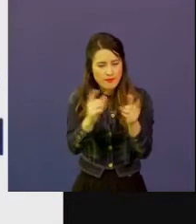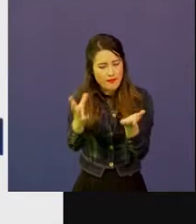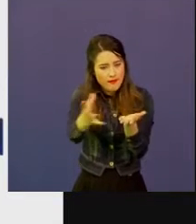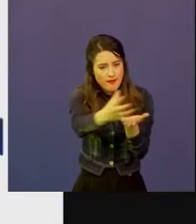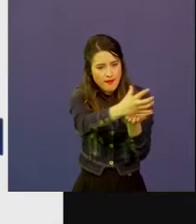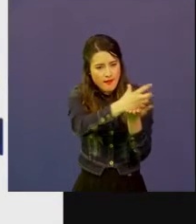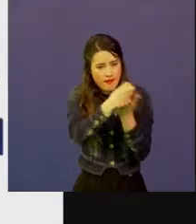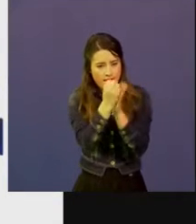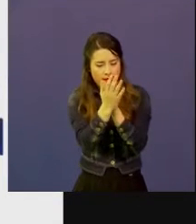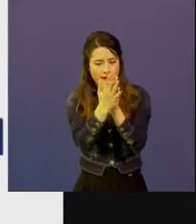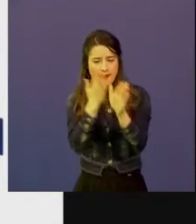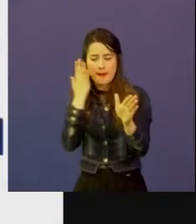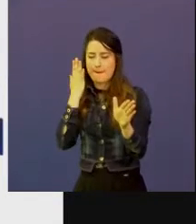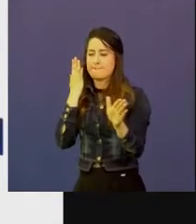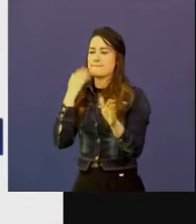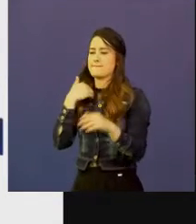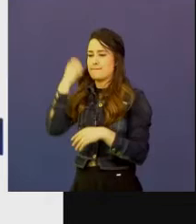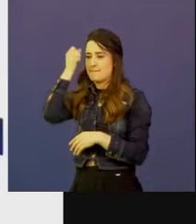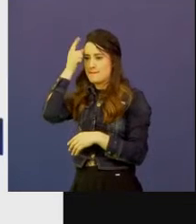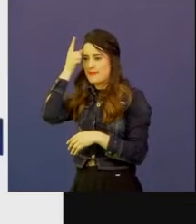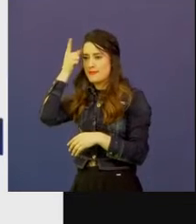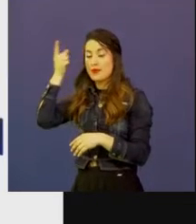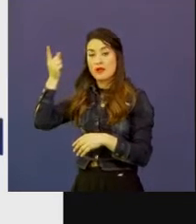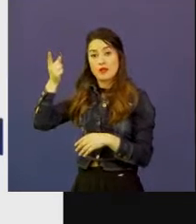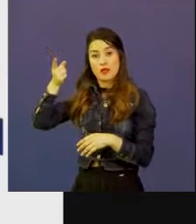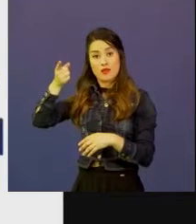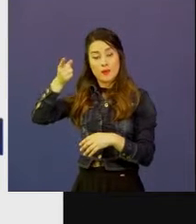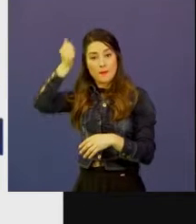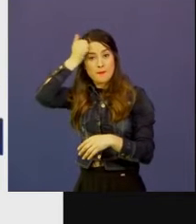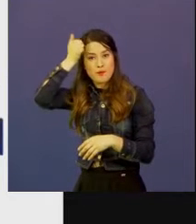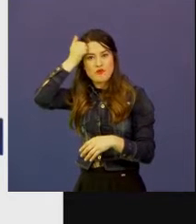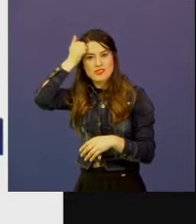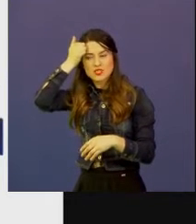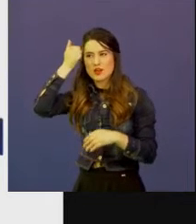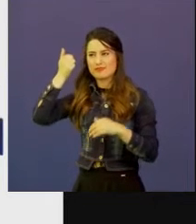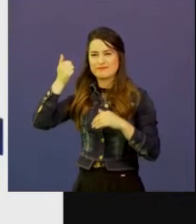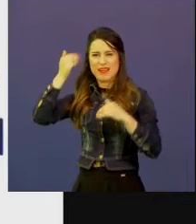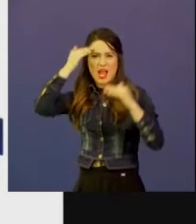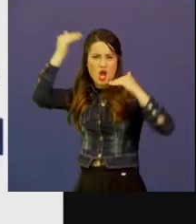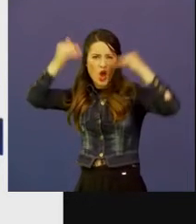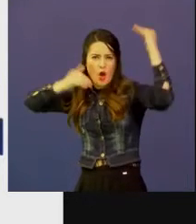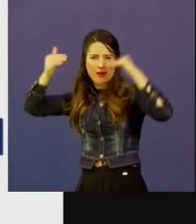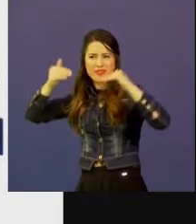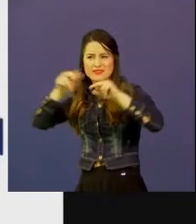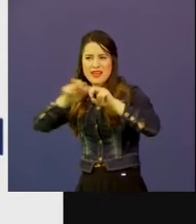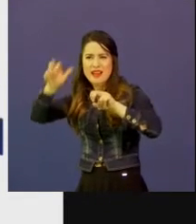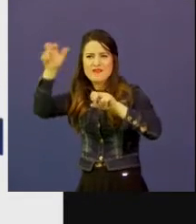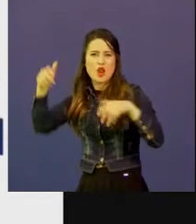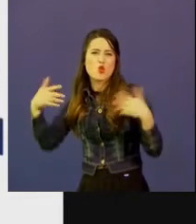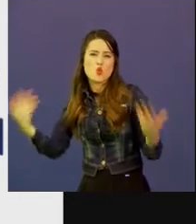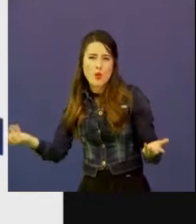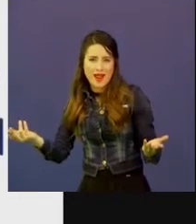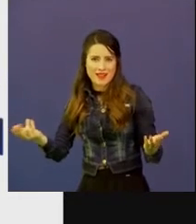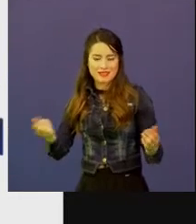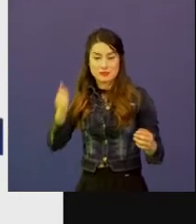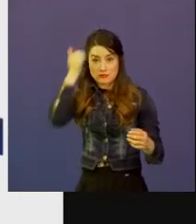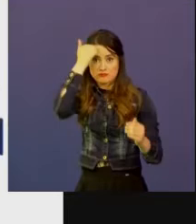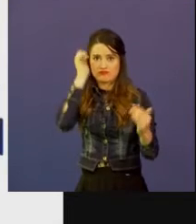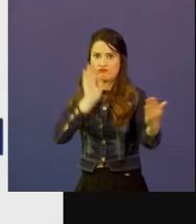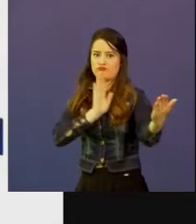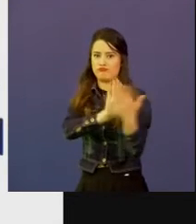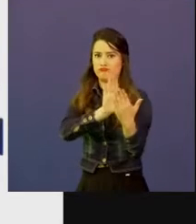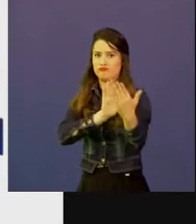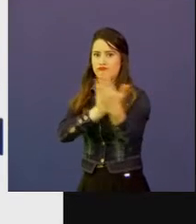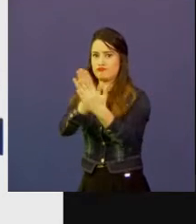el nivel de competencias de los diferentes docentes para clasificarlos en diversos grupos. Casi que las sesiones fueron muy personalizadas, trabajamos con grupos